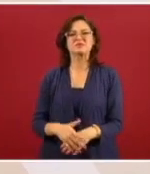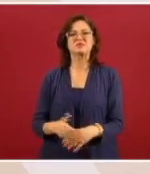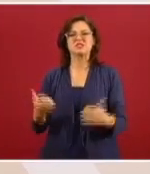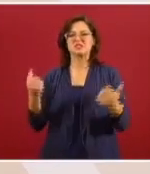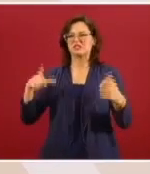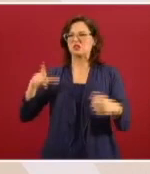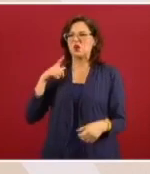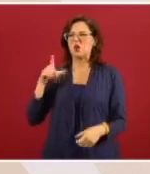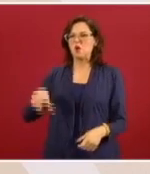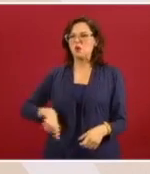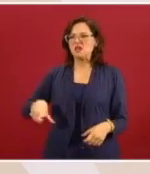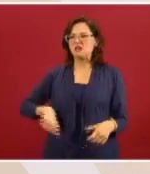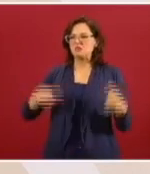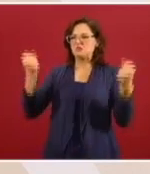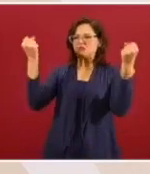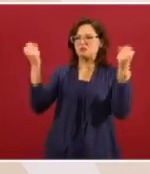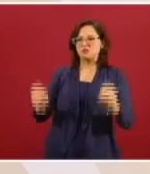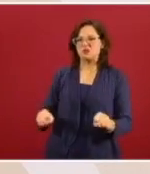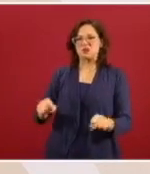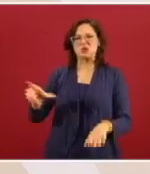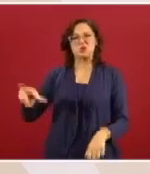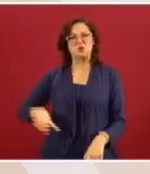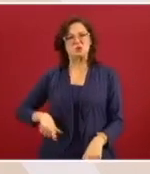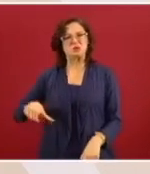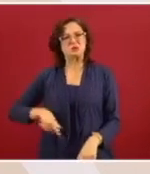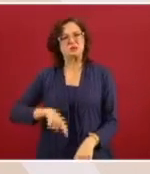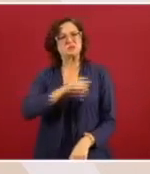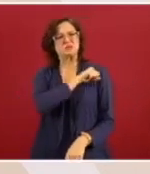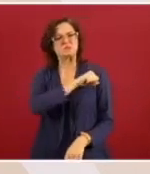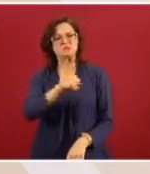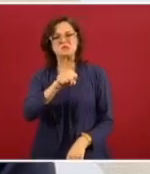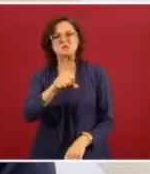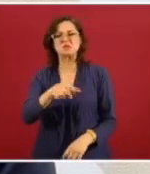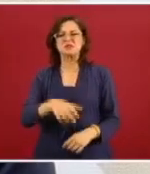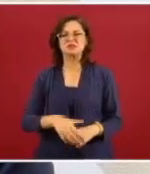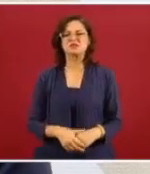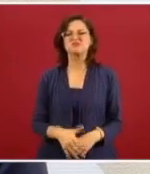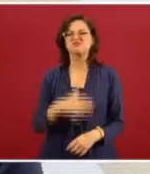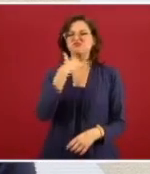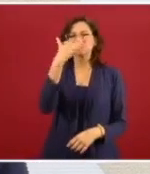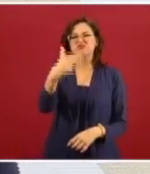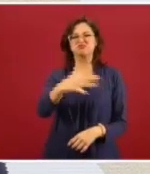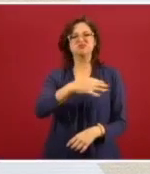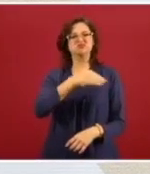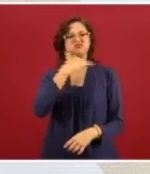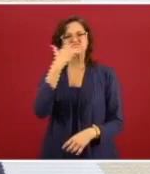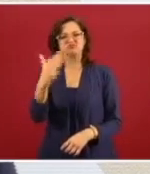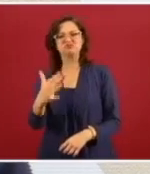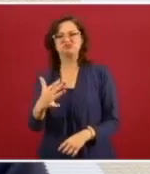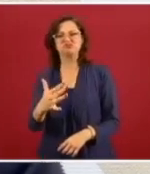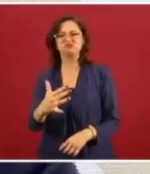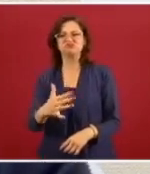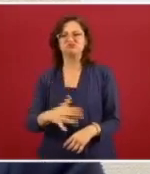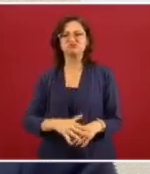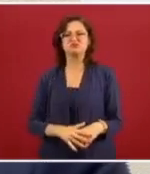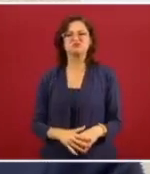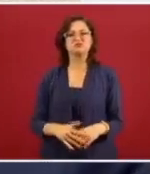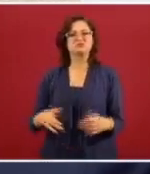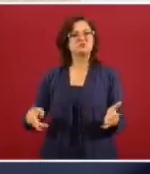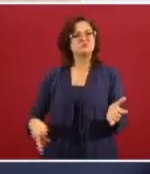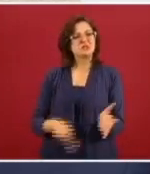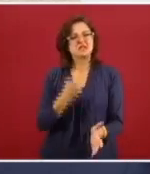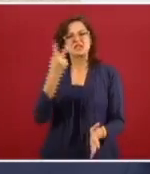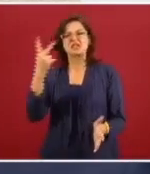tiranías, malos gobiernos y de la corrupción, que ha